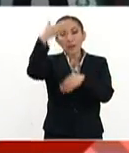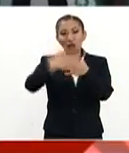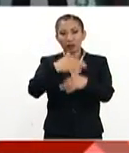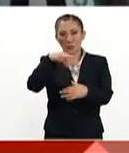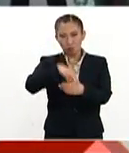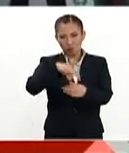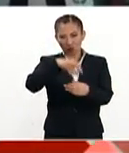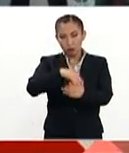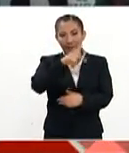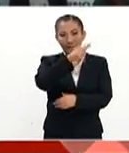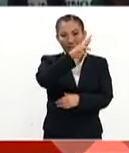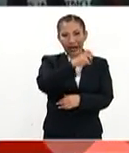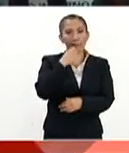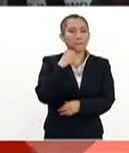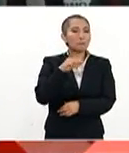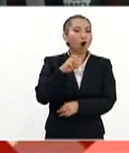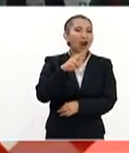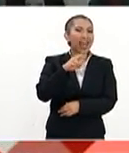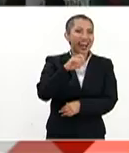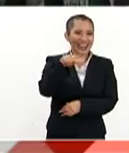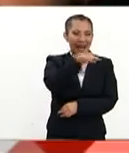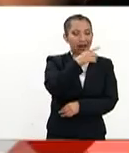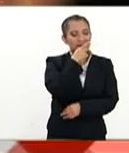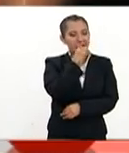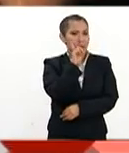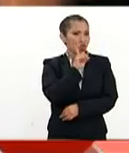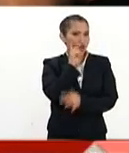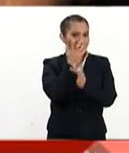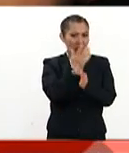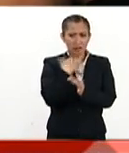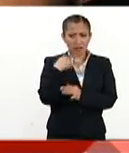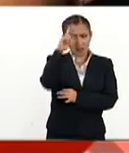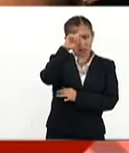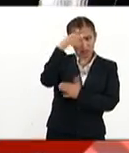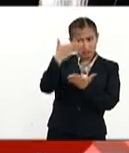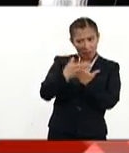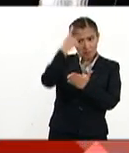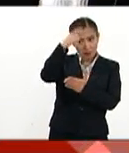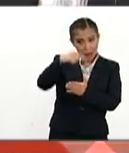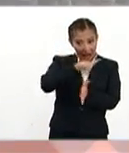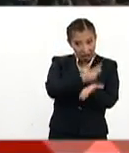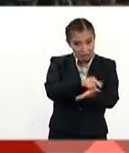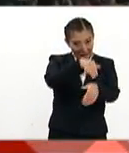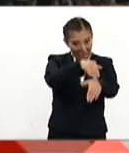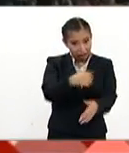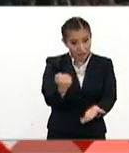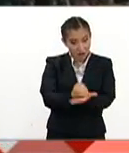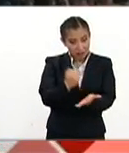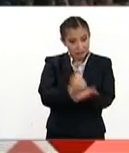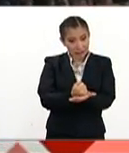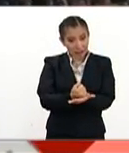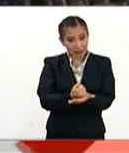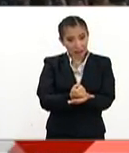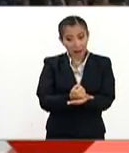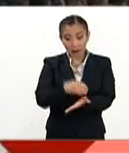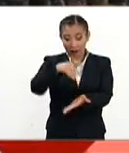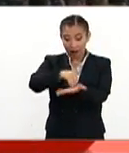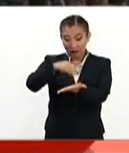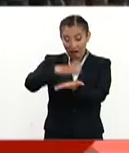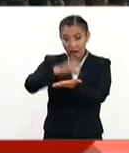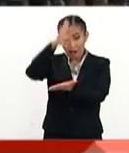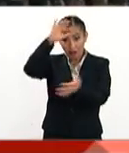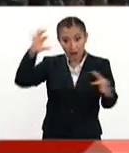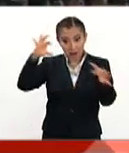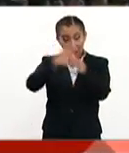elecciones, la precandidata de Morena, Claudia Sheinbaum, aseguró que esta propuesta no es necesaria para cumplir con la ley. No se requieren pactos de civilidad